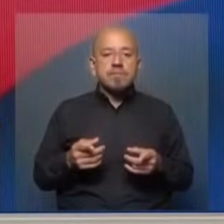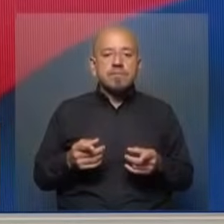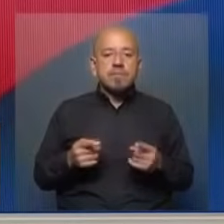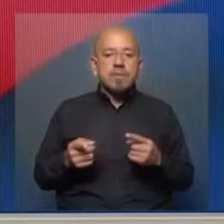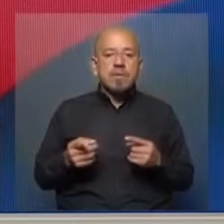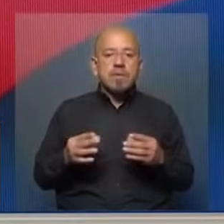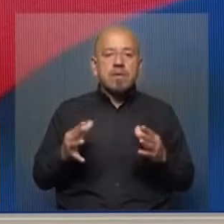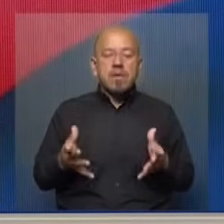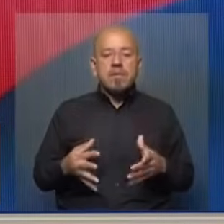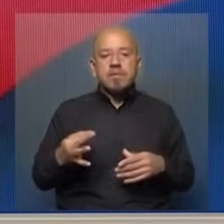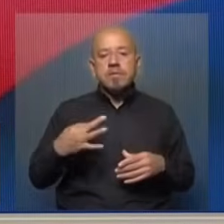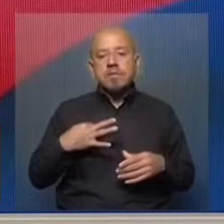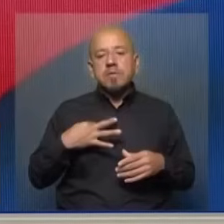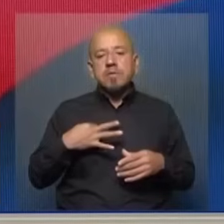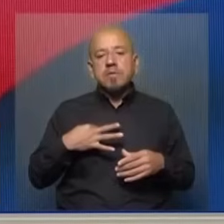mirada de la vida